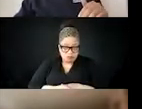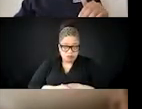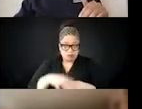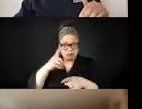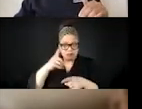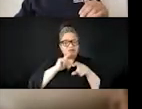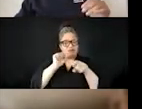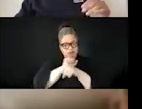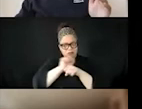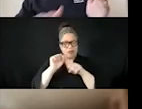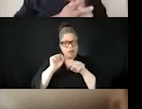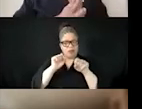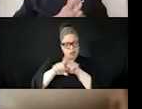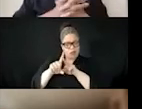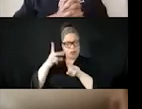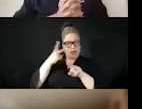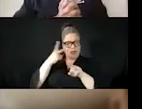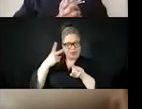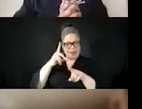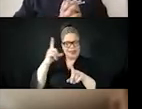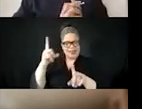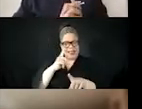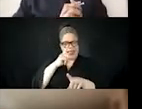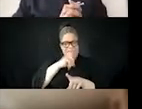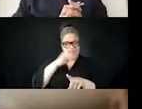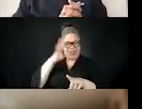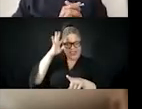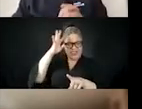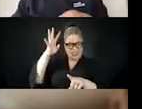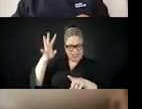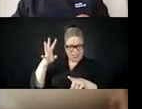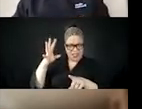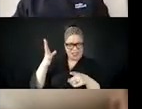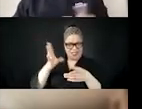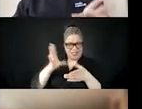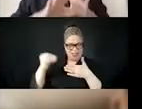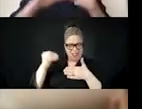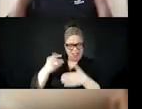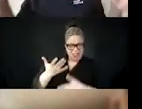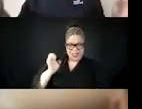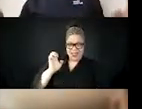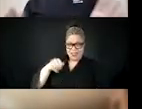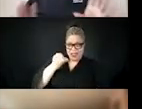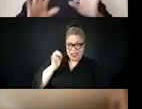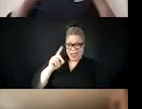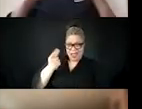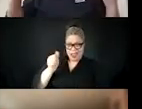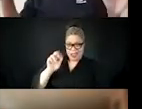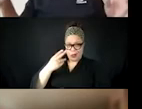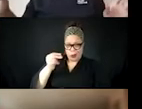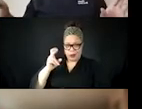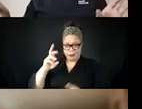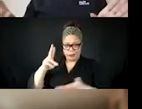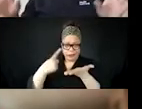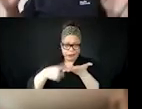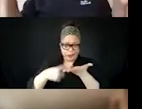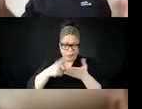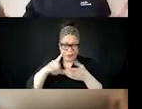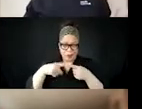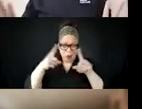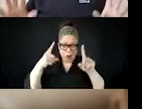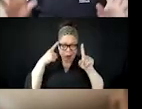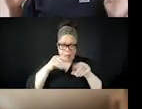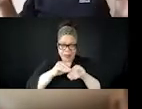pueden ver a un jugo ficcionalizado en la película ayudasen the black mesa ya no sé si lo